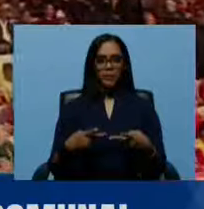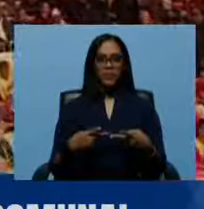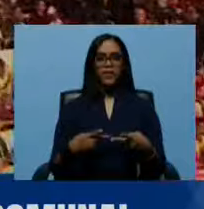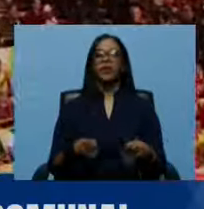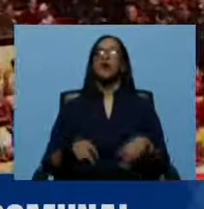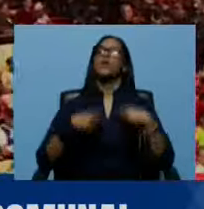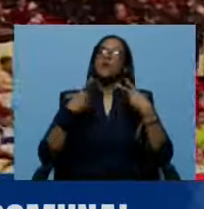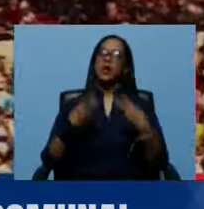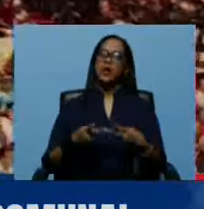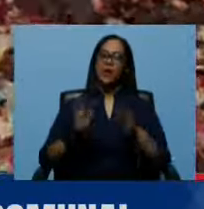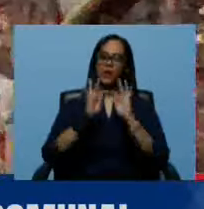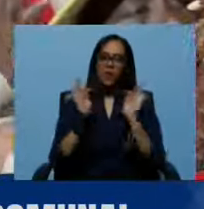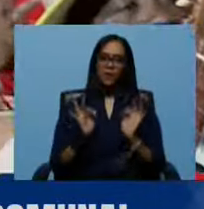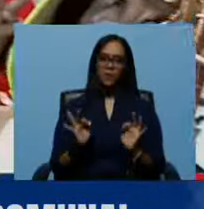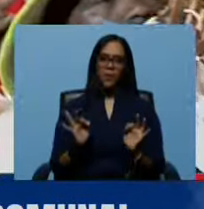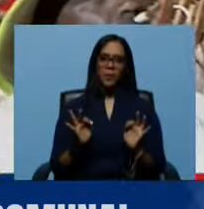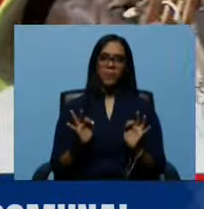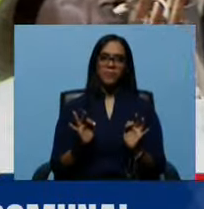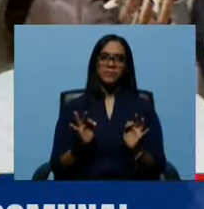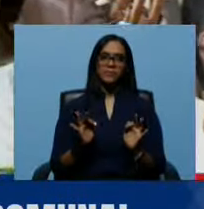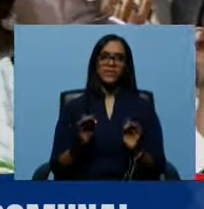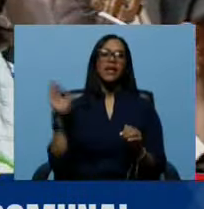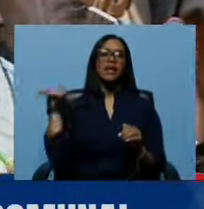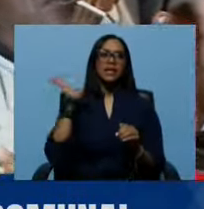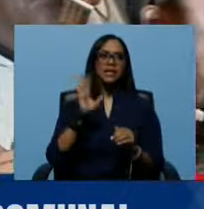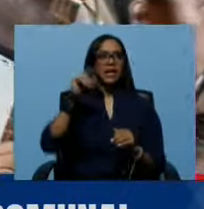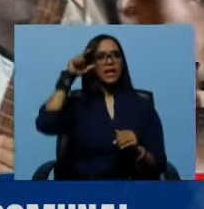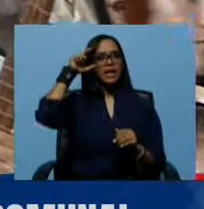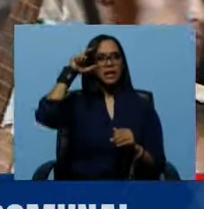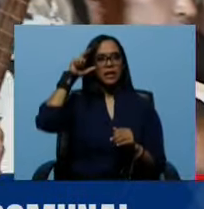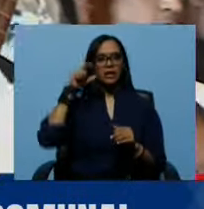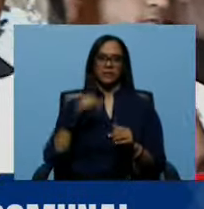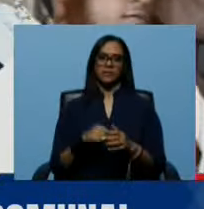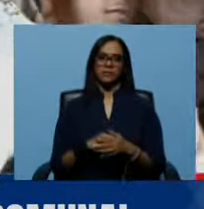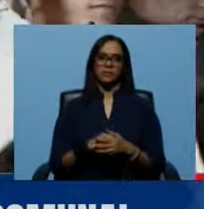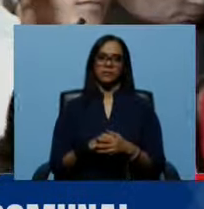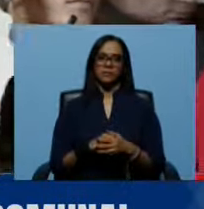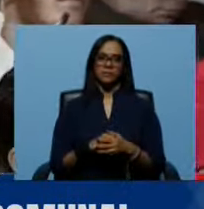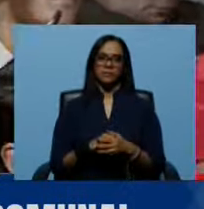nueva etapa. Y llegará el día